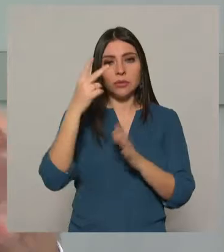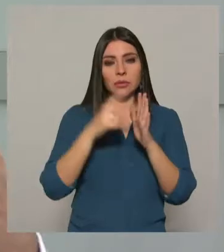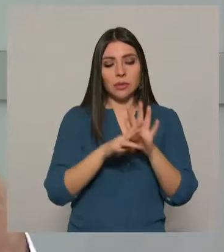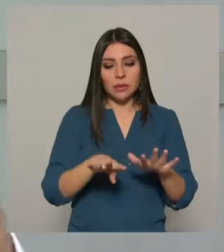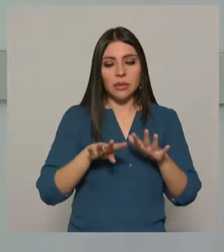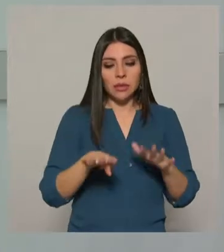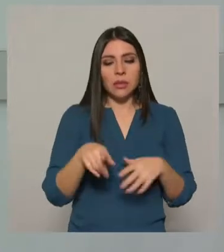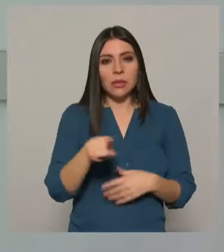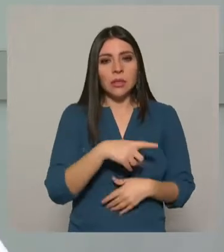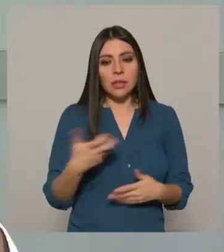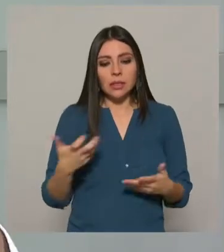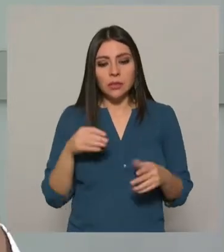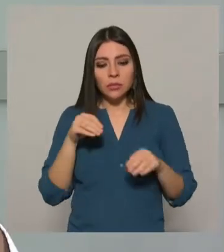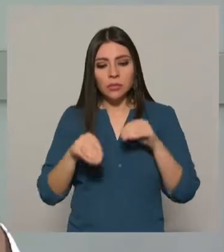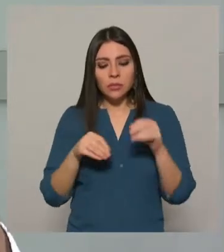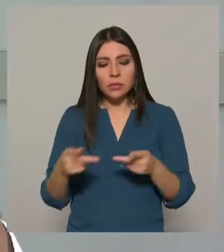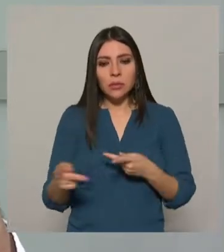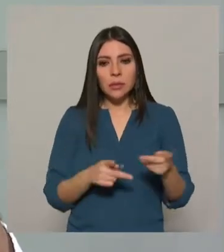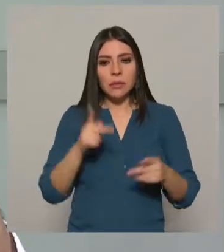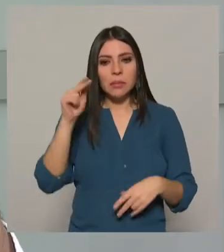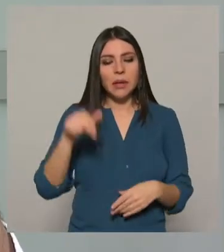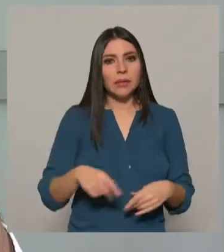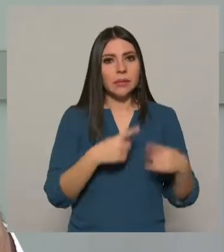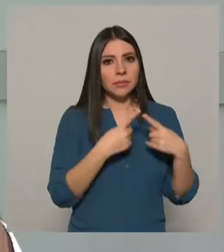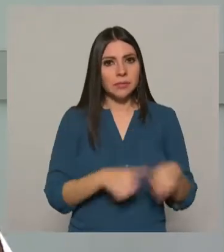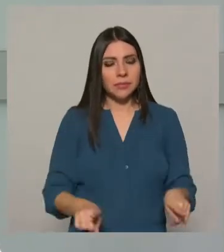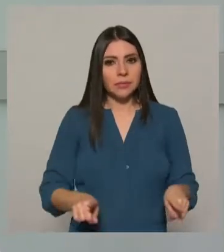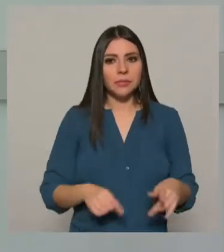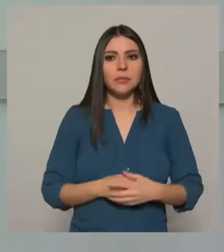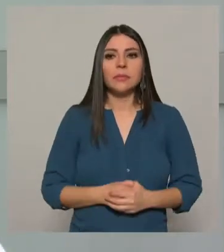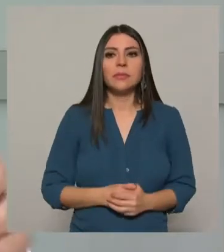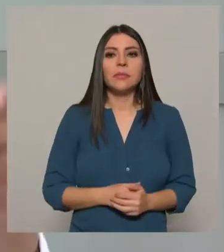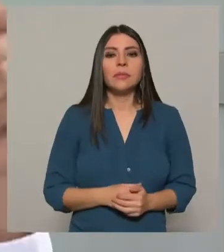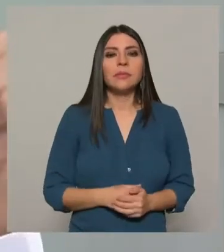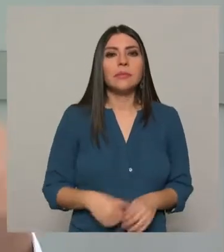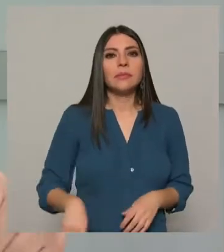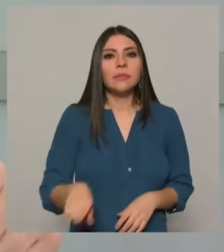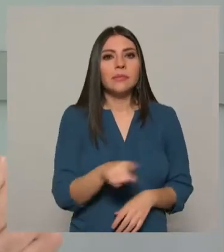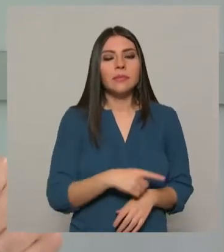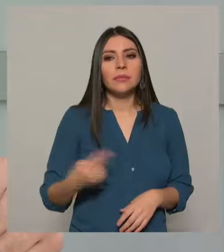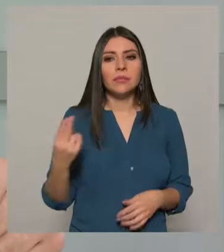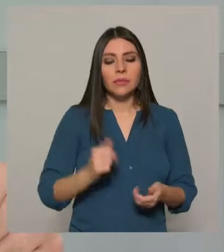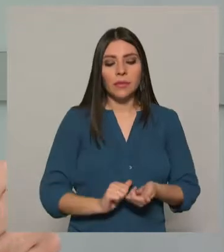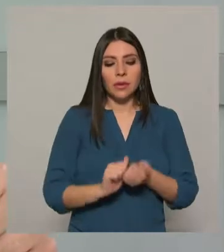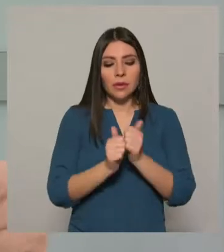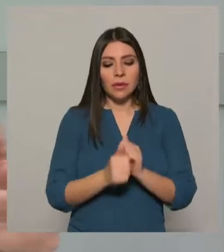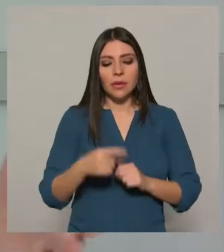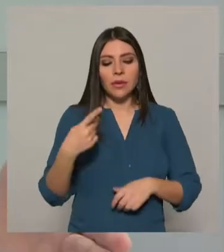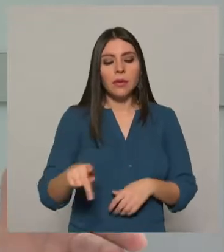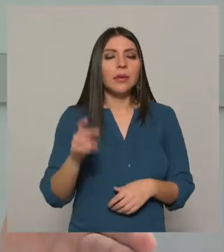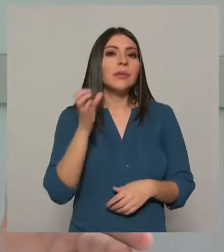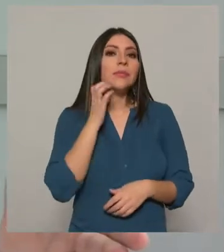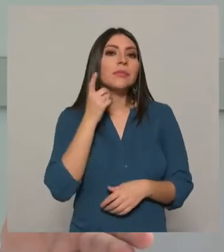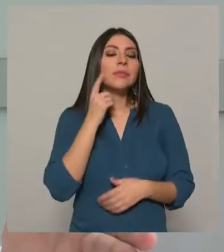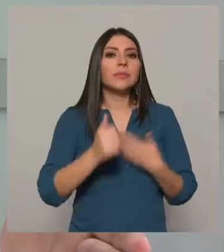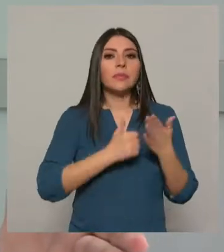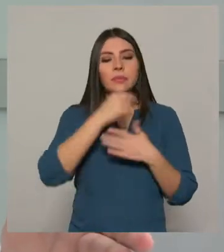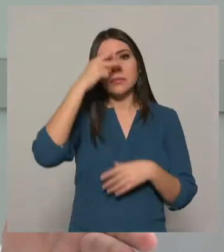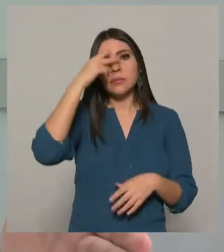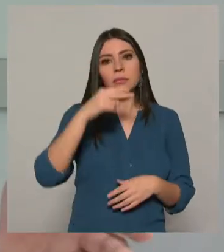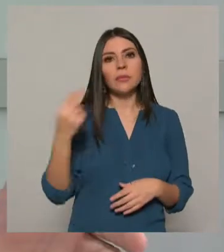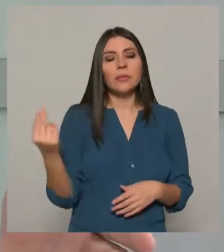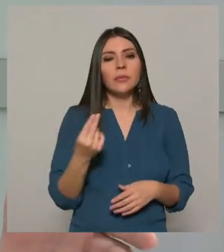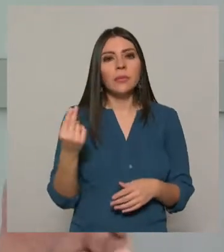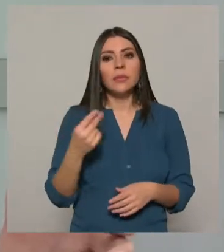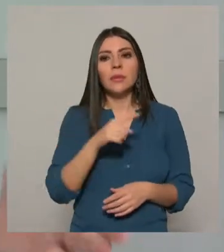poder generar acciones distintas. Tiene que ver con la posibilidad de generar desde el Congreso Capitalino también un modelo